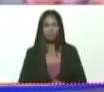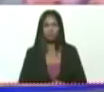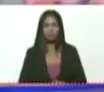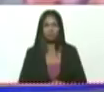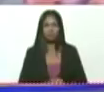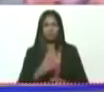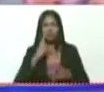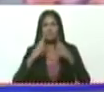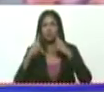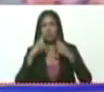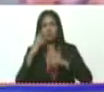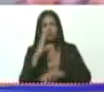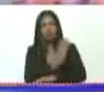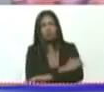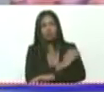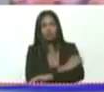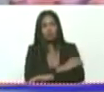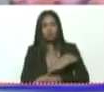¿Político de oposición?